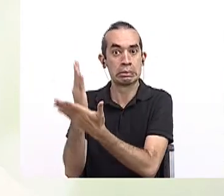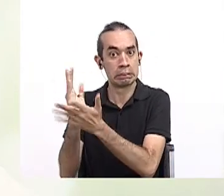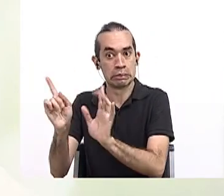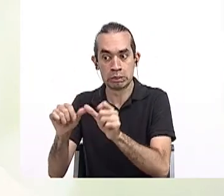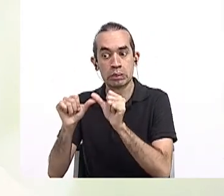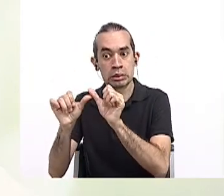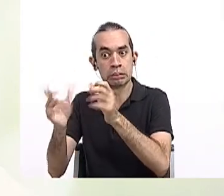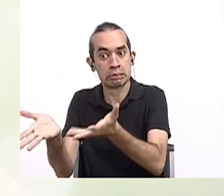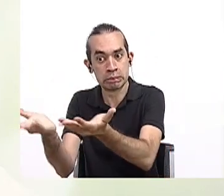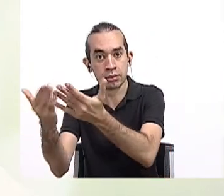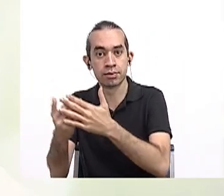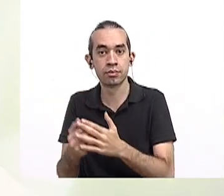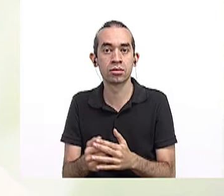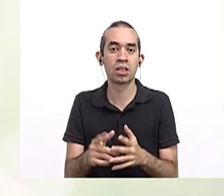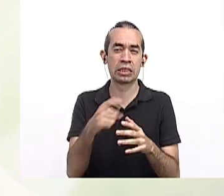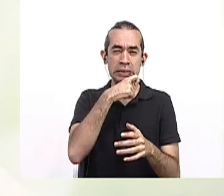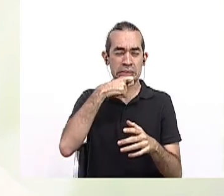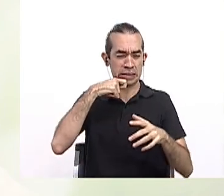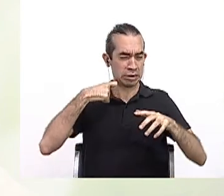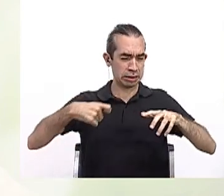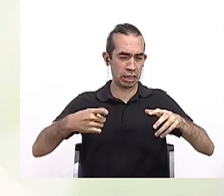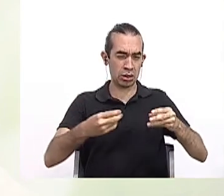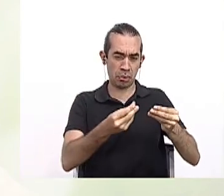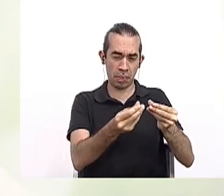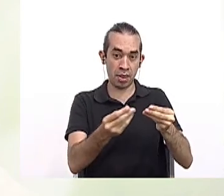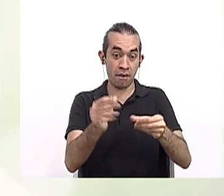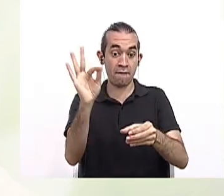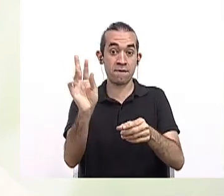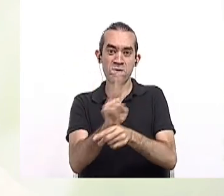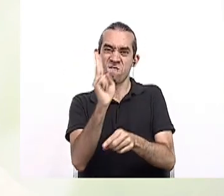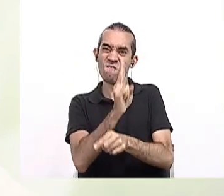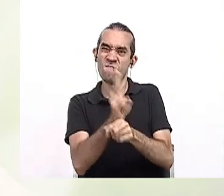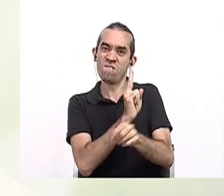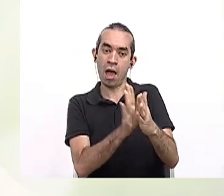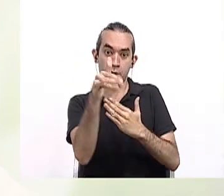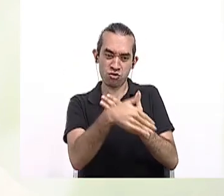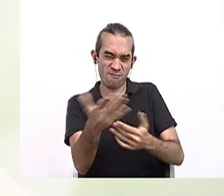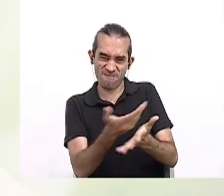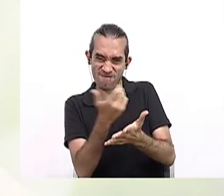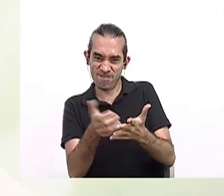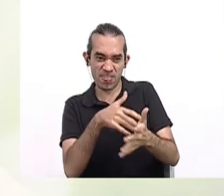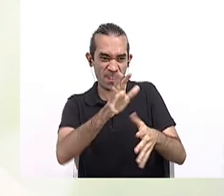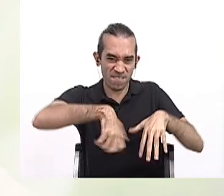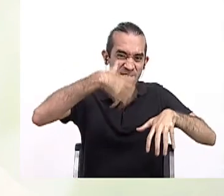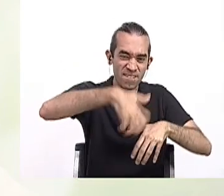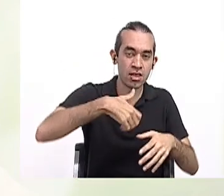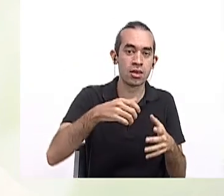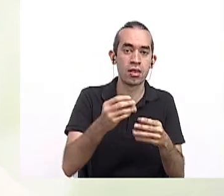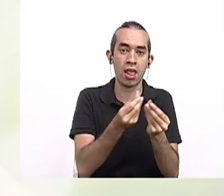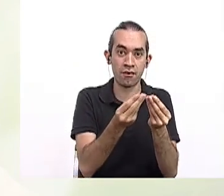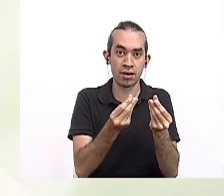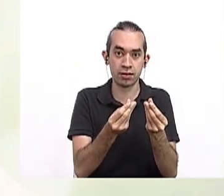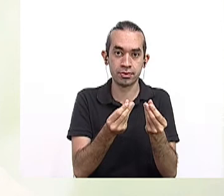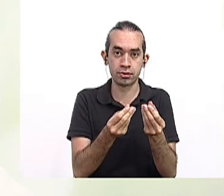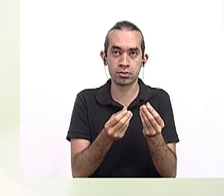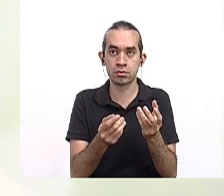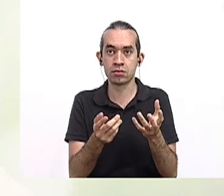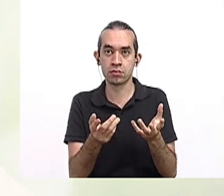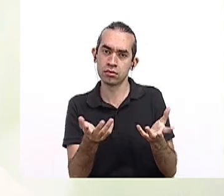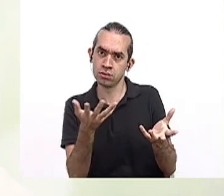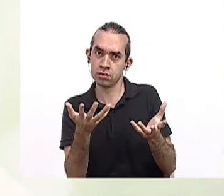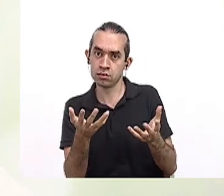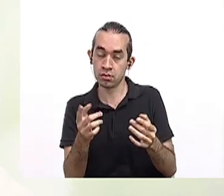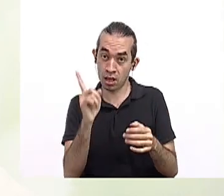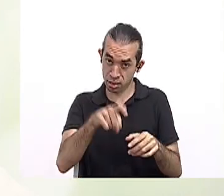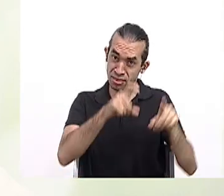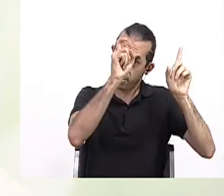insostenible de la tierra será una acción a desarrollar el detener la pérdida de biodiversidad o una acción